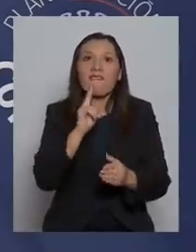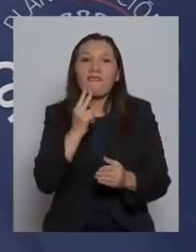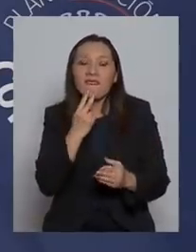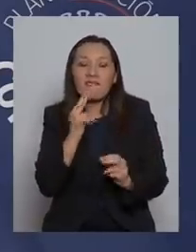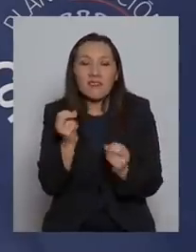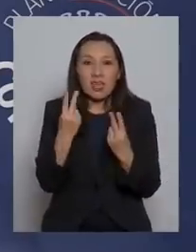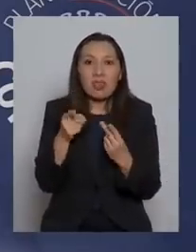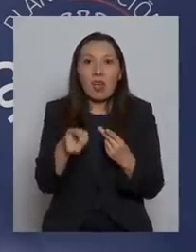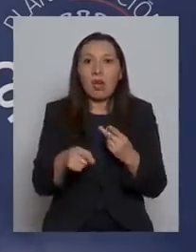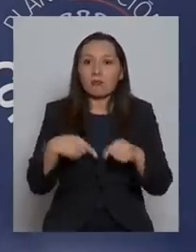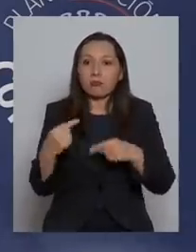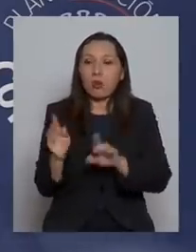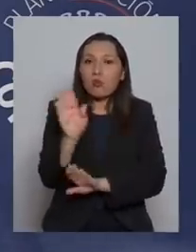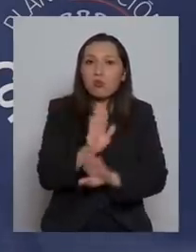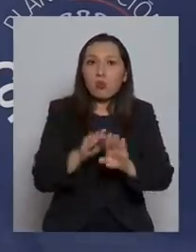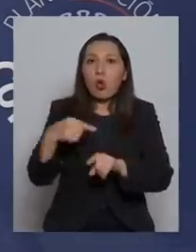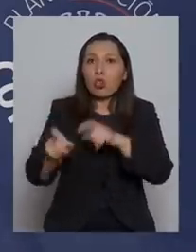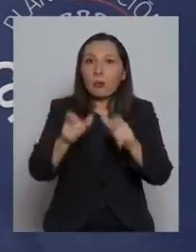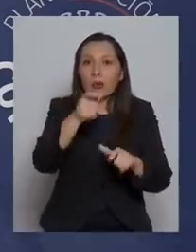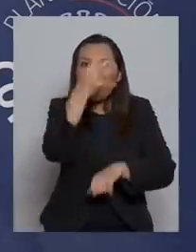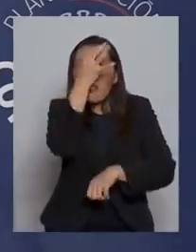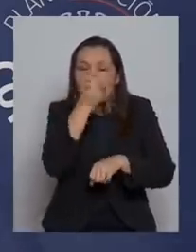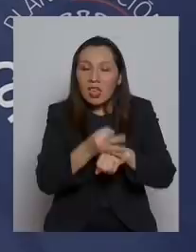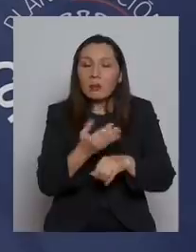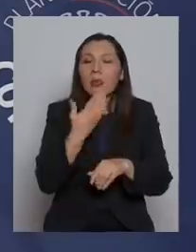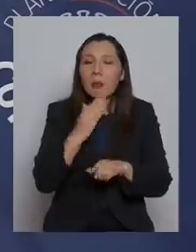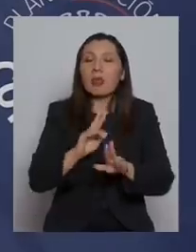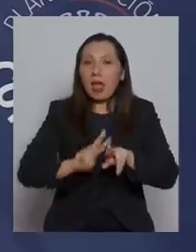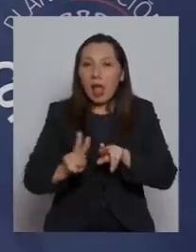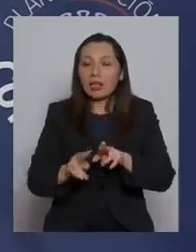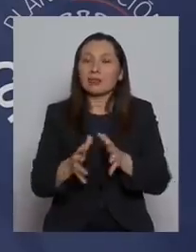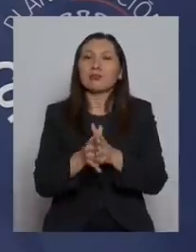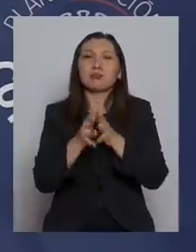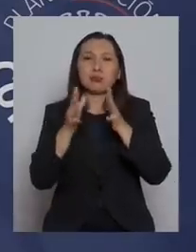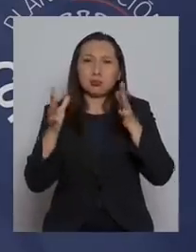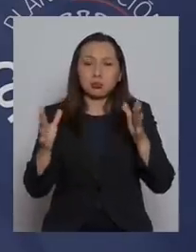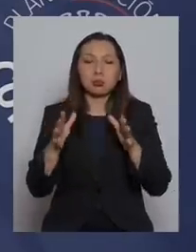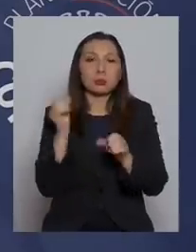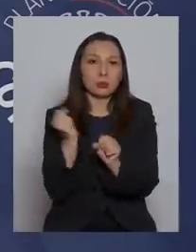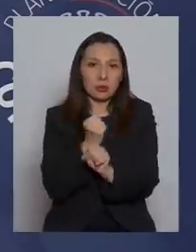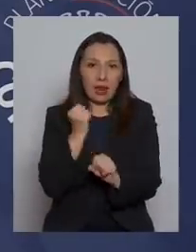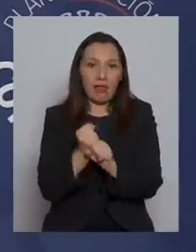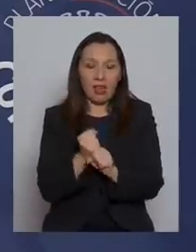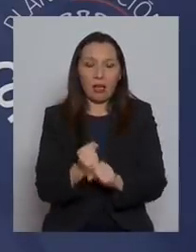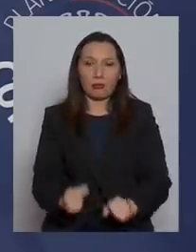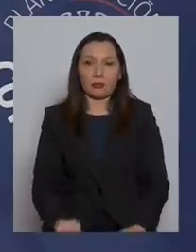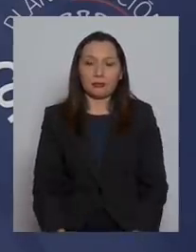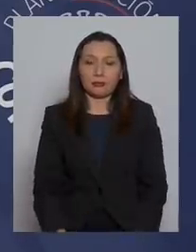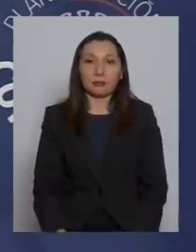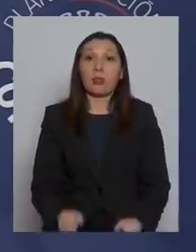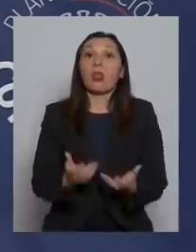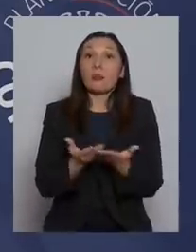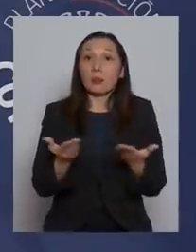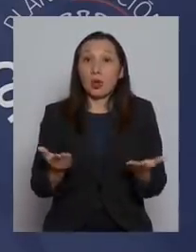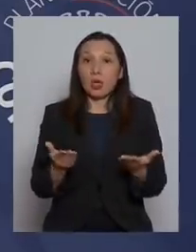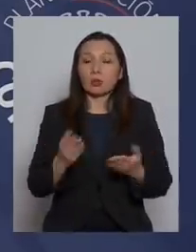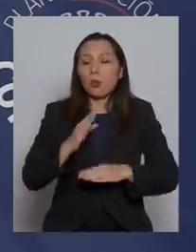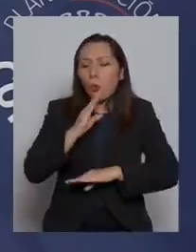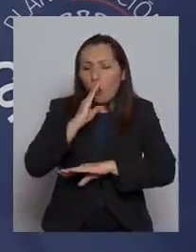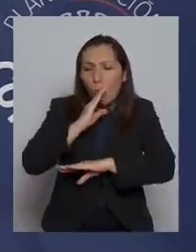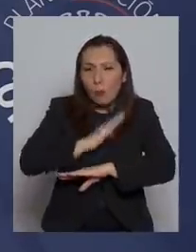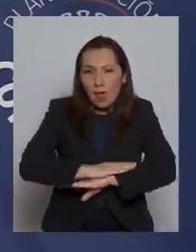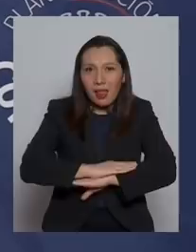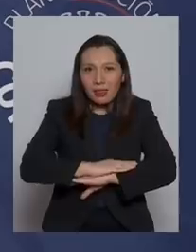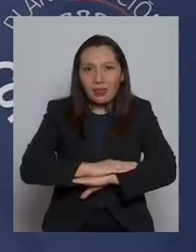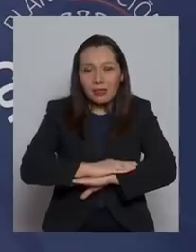están previniendo que personas se enfermen, están haciendo un gran trabajo. Y es por eso que